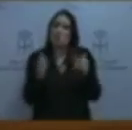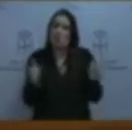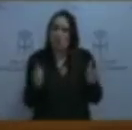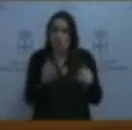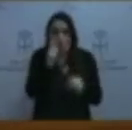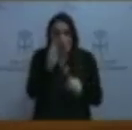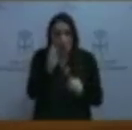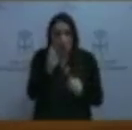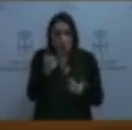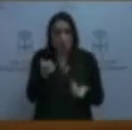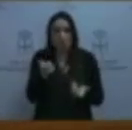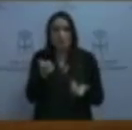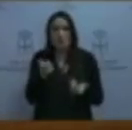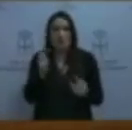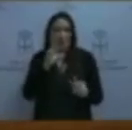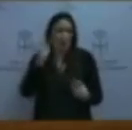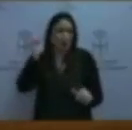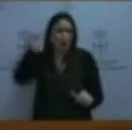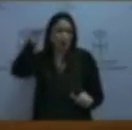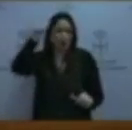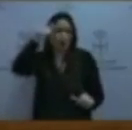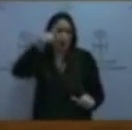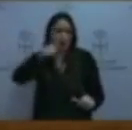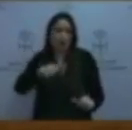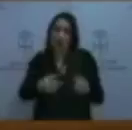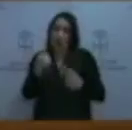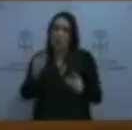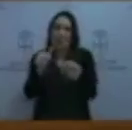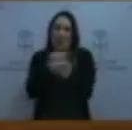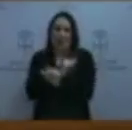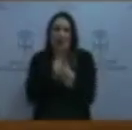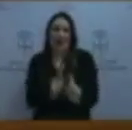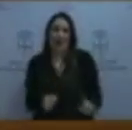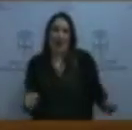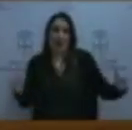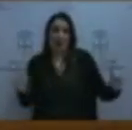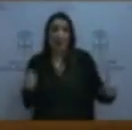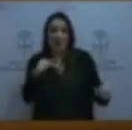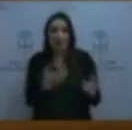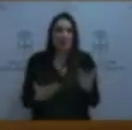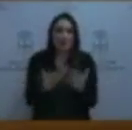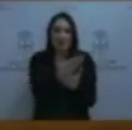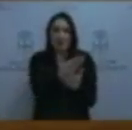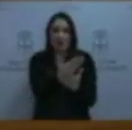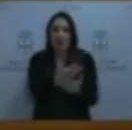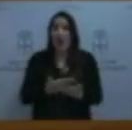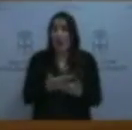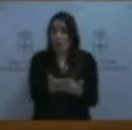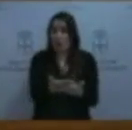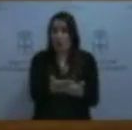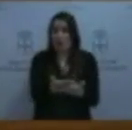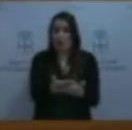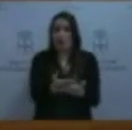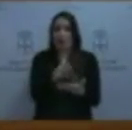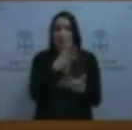las aldeas, tras años de parados de larga duración. Y solicitaron la ayuda en base al